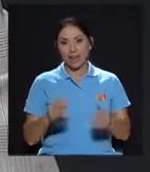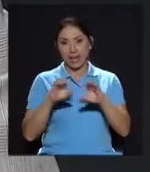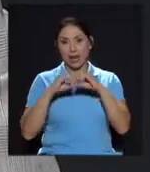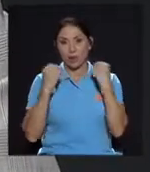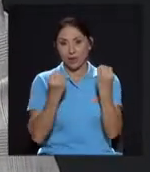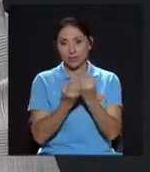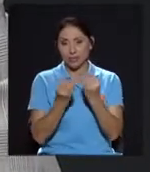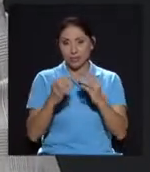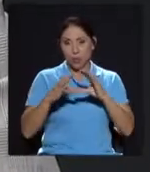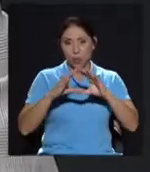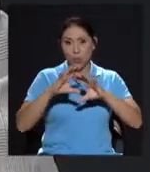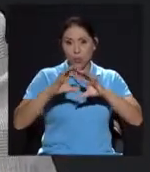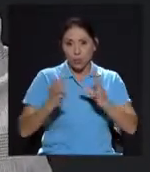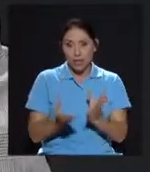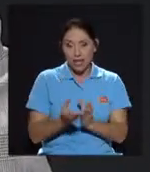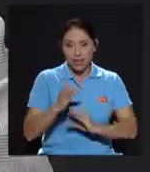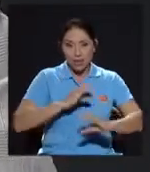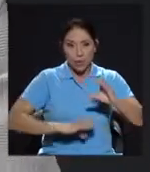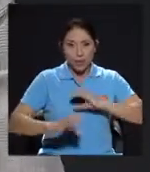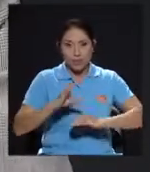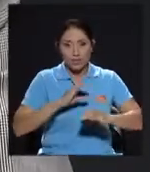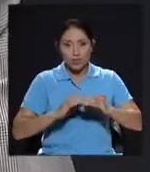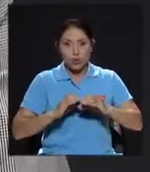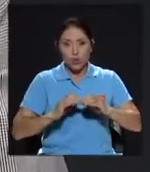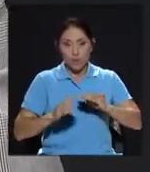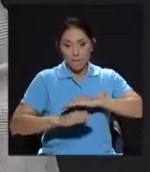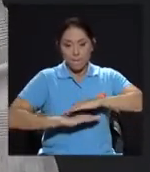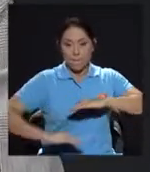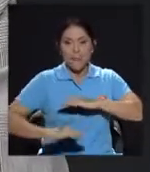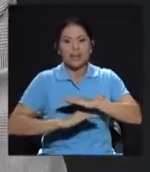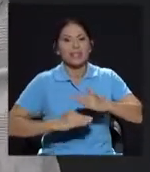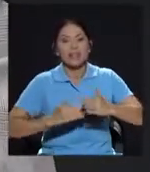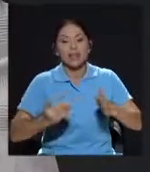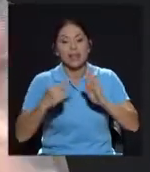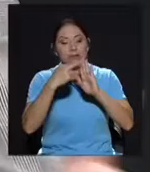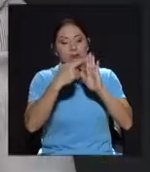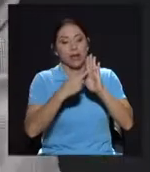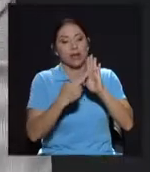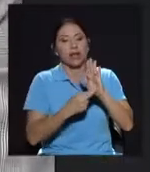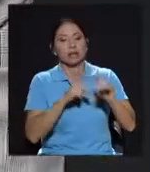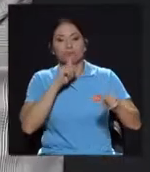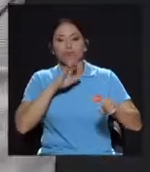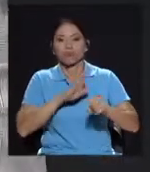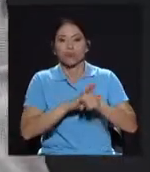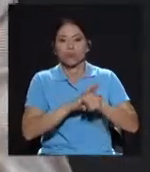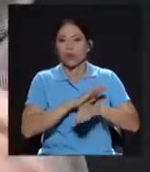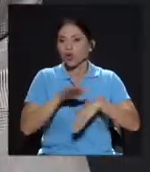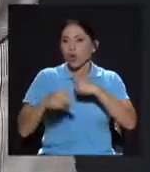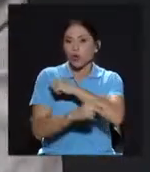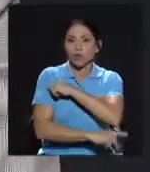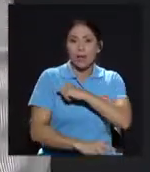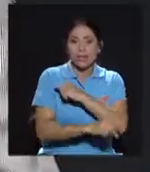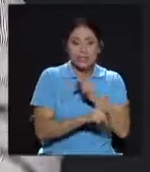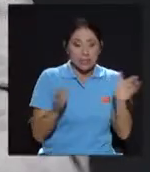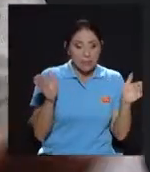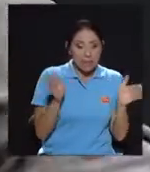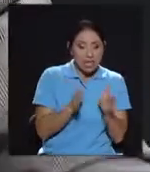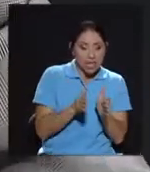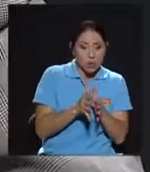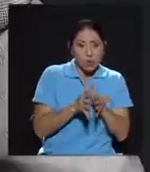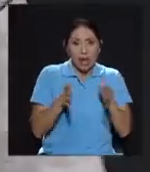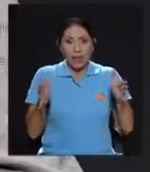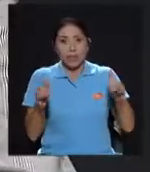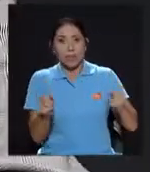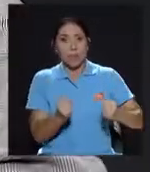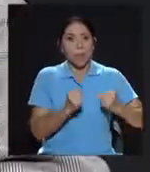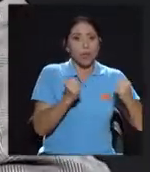mundial de comercio parte del cumplimiento de reglas todos los países el pequeñito y el grande el poderoso y el menos poderoso tenemos que cumplir